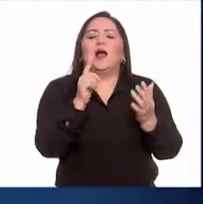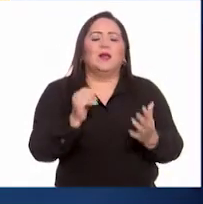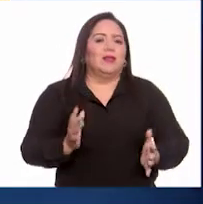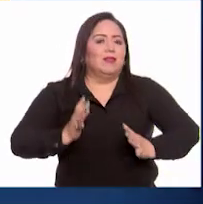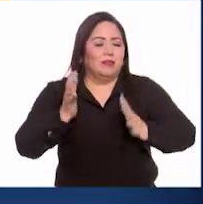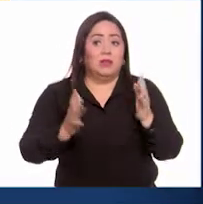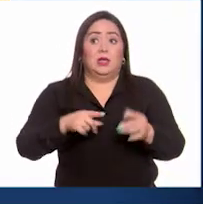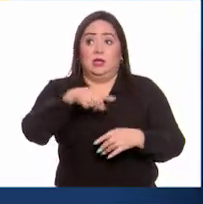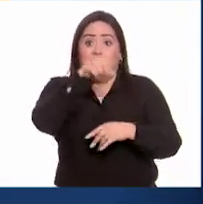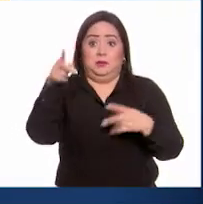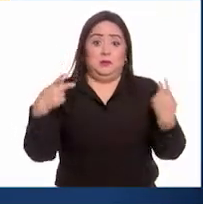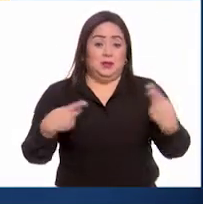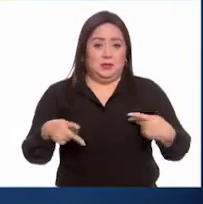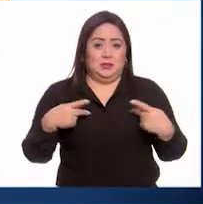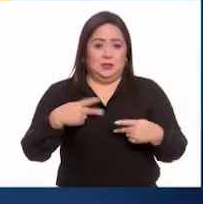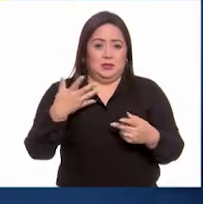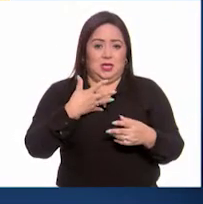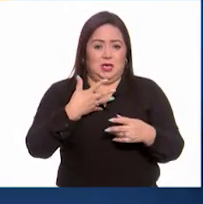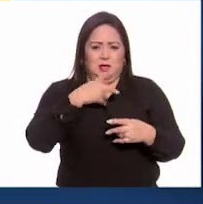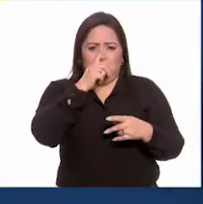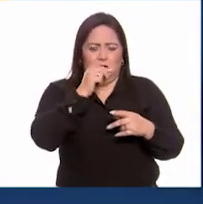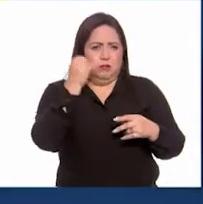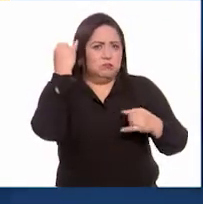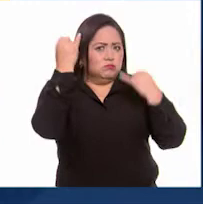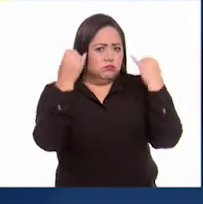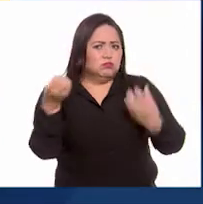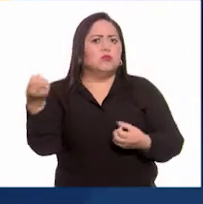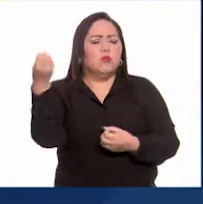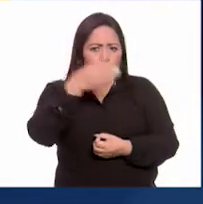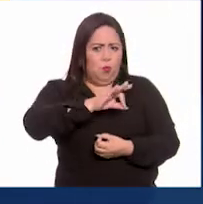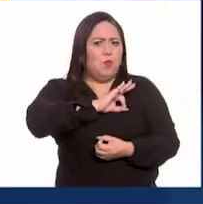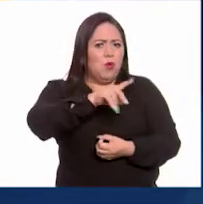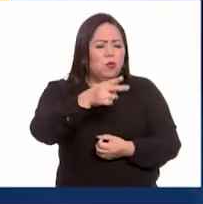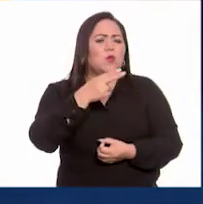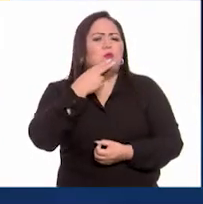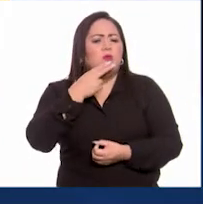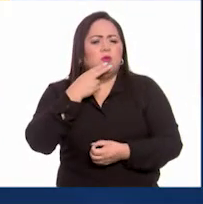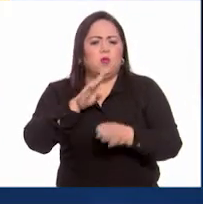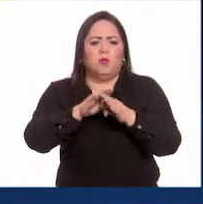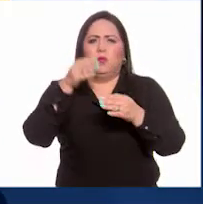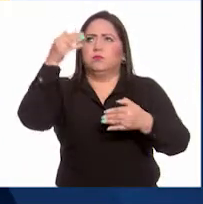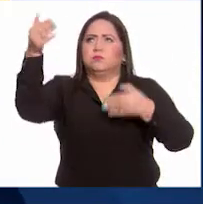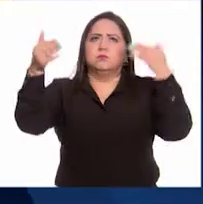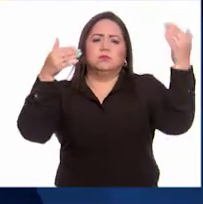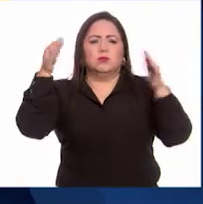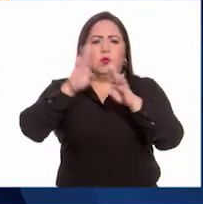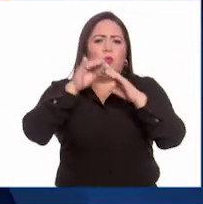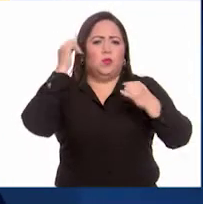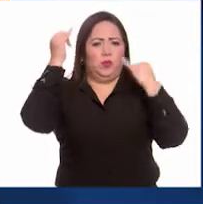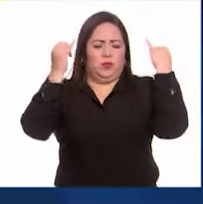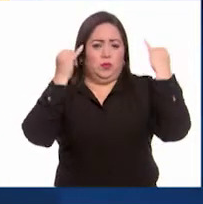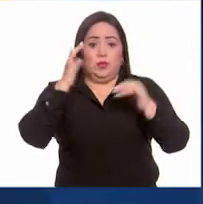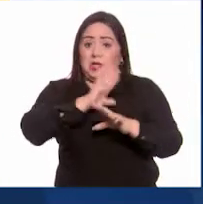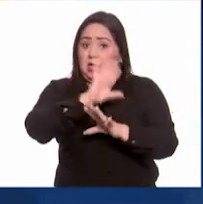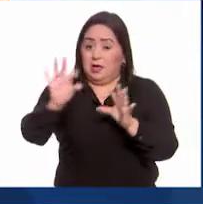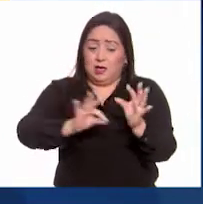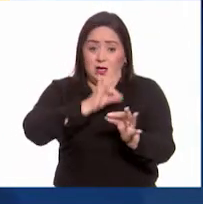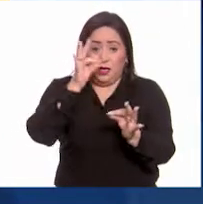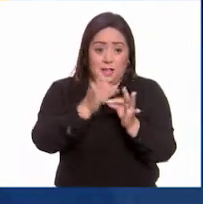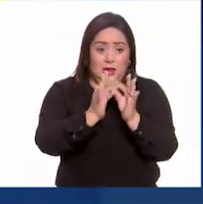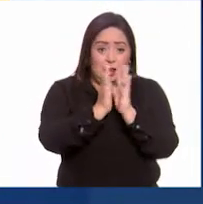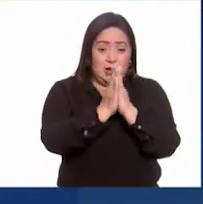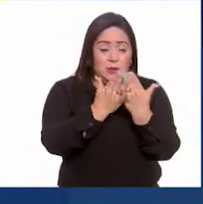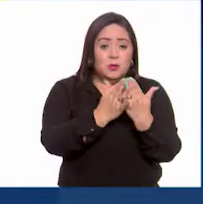de los participantes tiene un bloqueo creativo, puedes utilizar un muro de las ideas. Ya que está escrito el